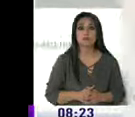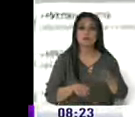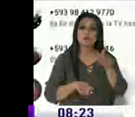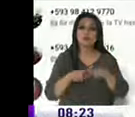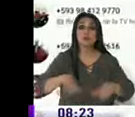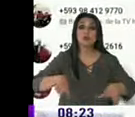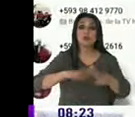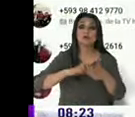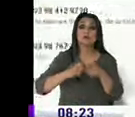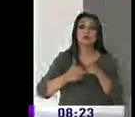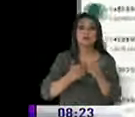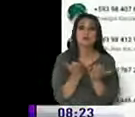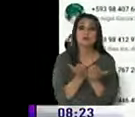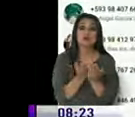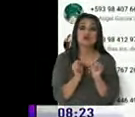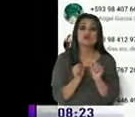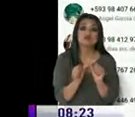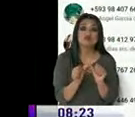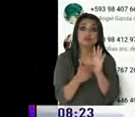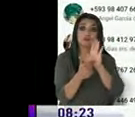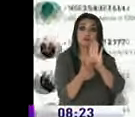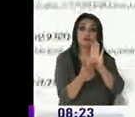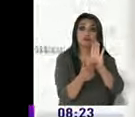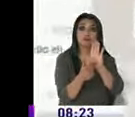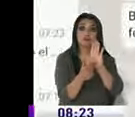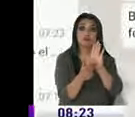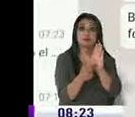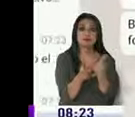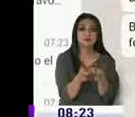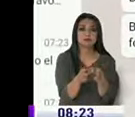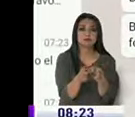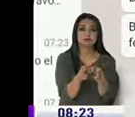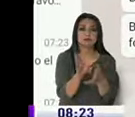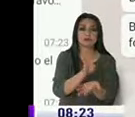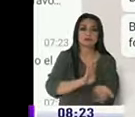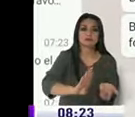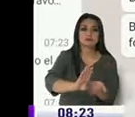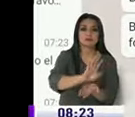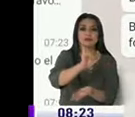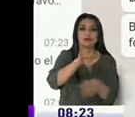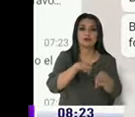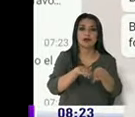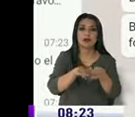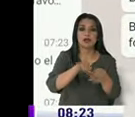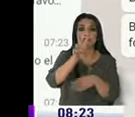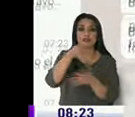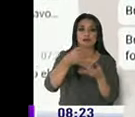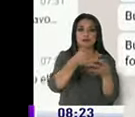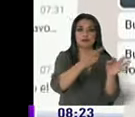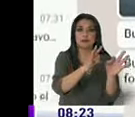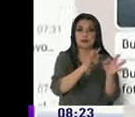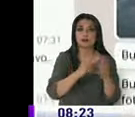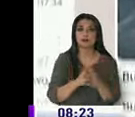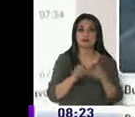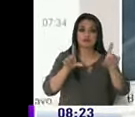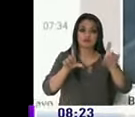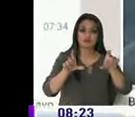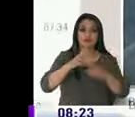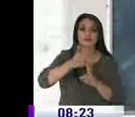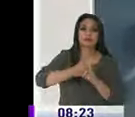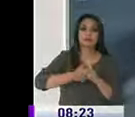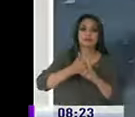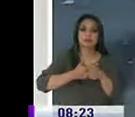Qué querida ma, en la avenida Zavala, calle principal norte de Calderón, ahí los arrieros están como huecos. Vean esto, qué